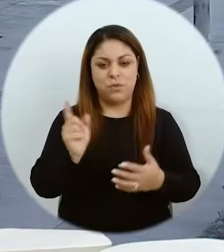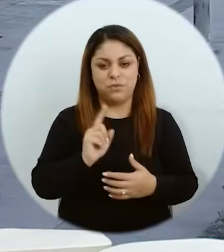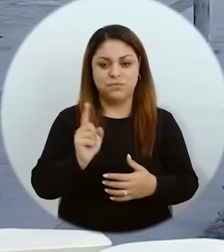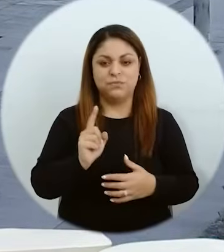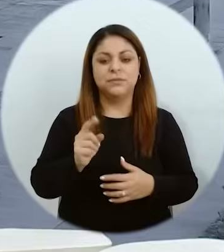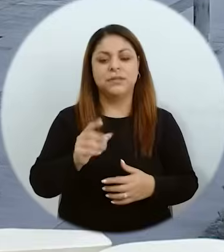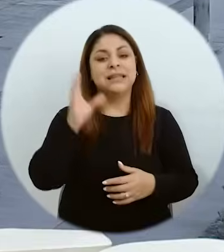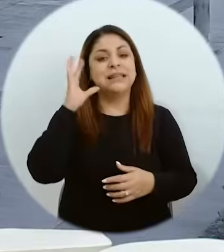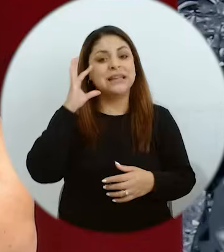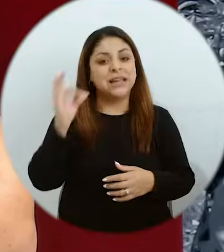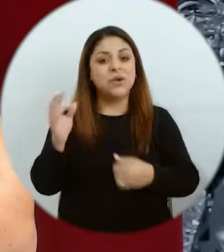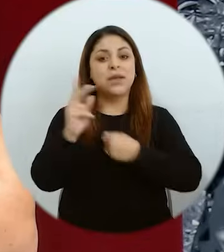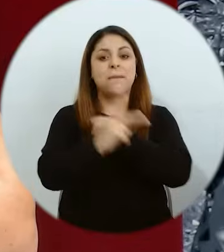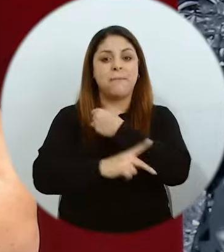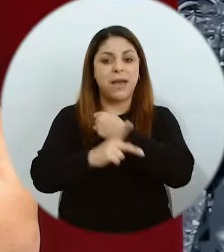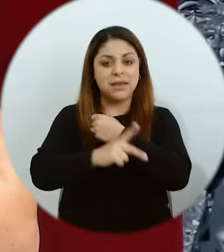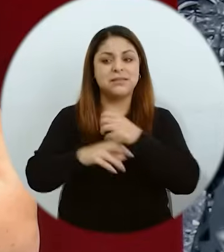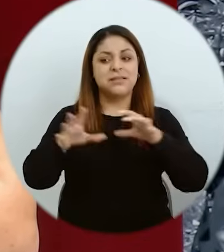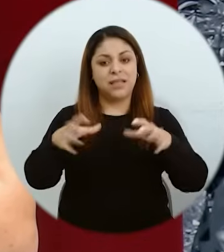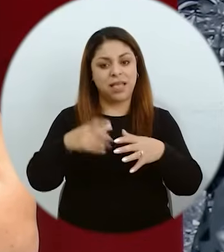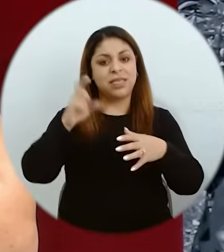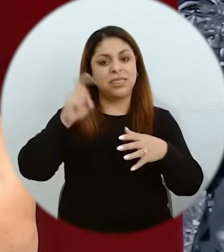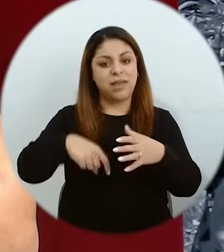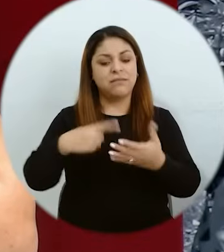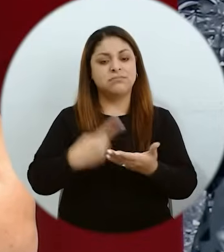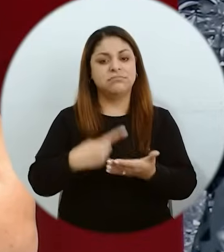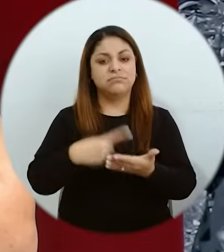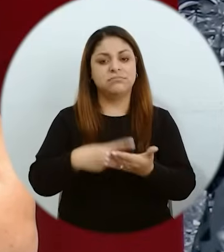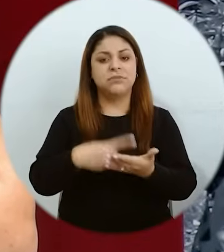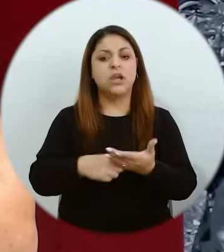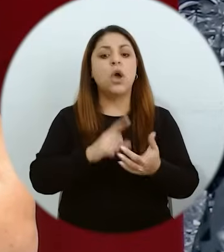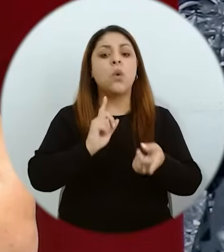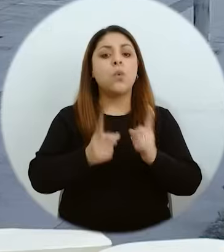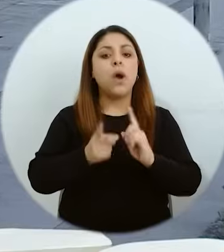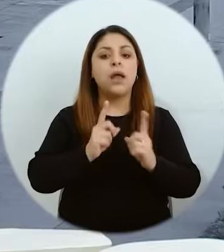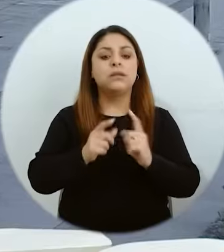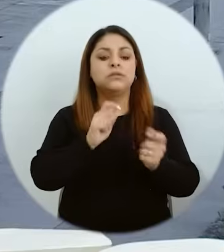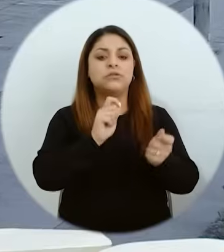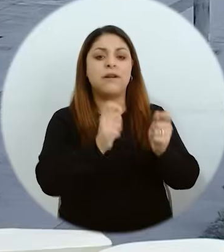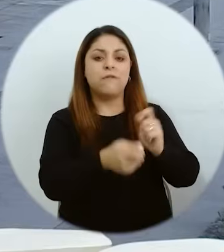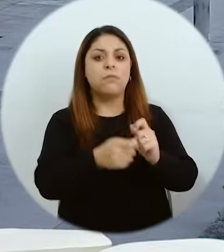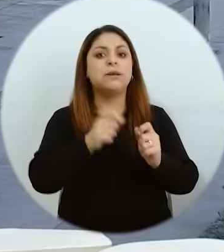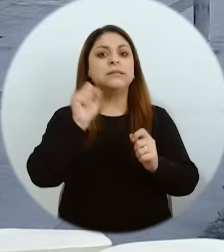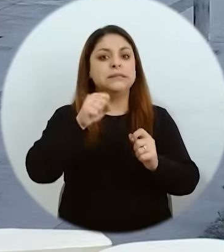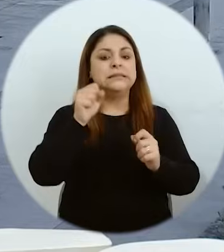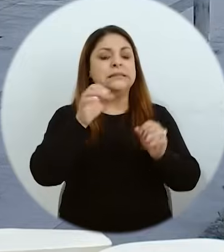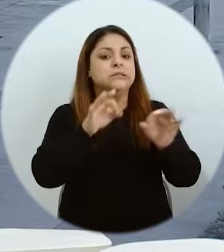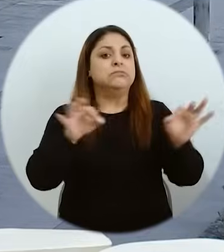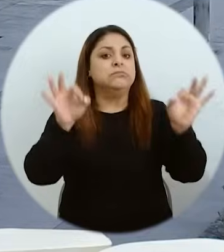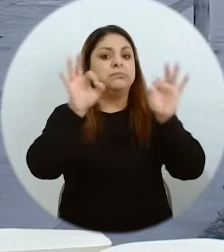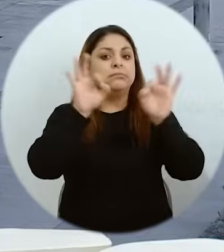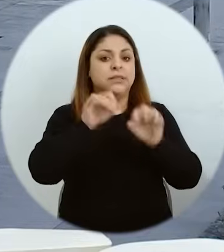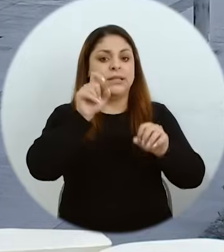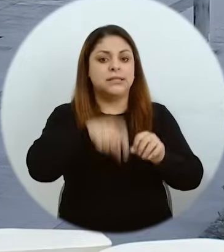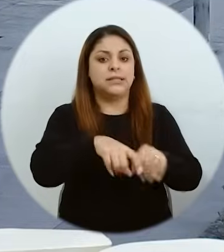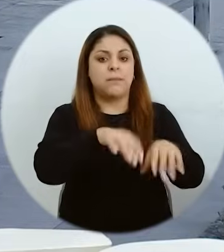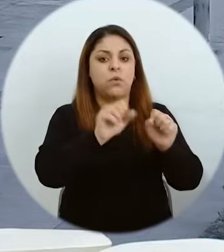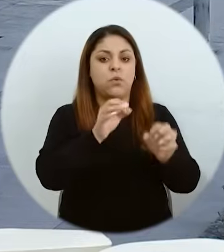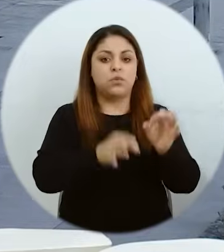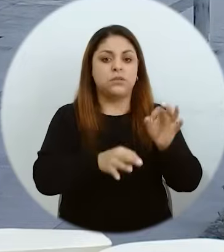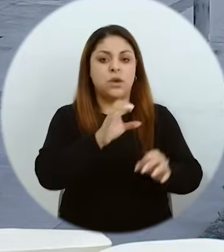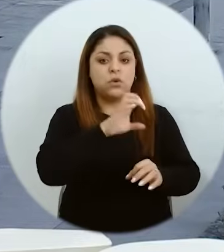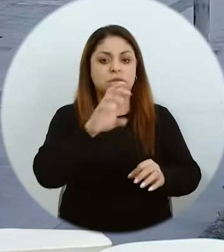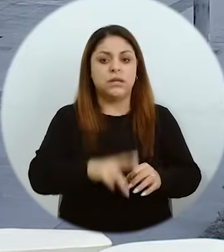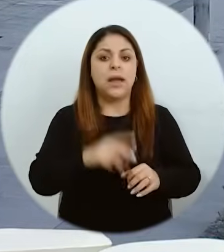adecuado. Creo que como país tenemos que discutir cuáles son las reformas centrales que necesita el